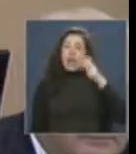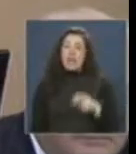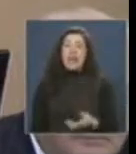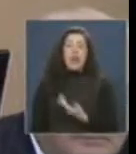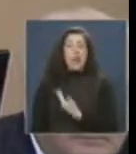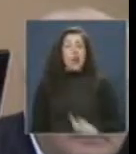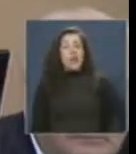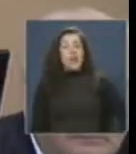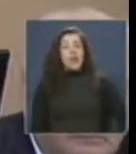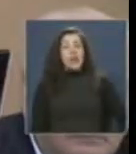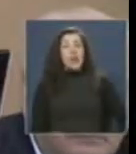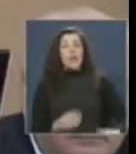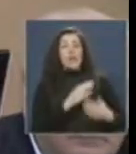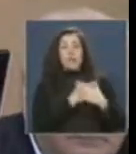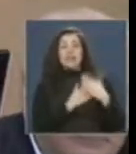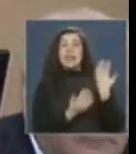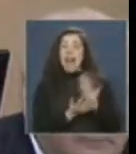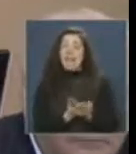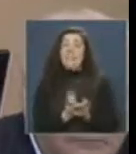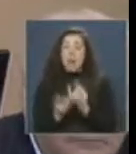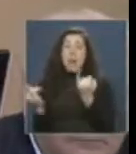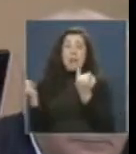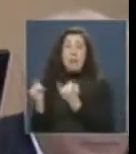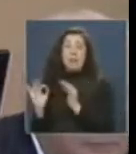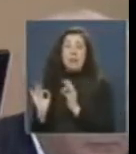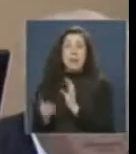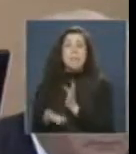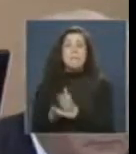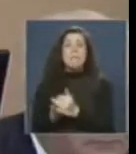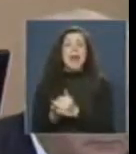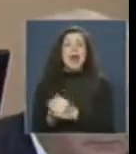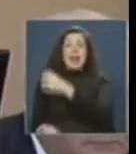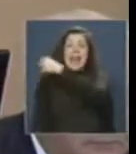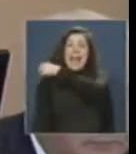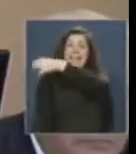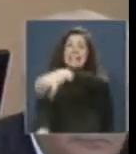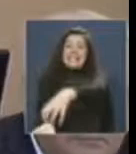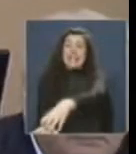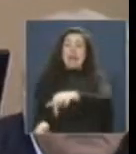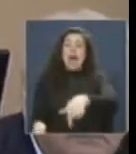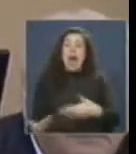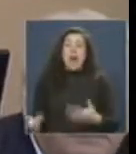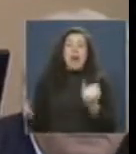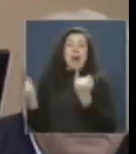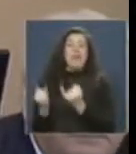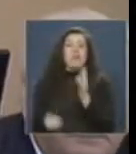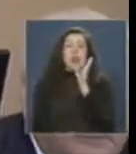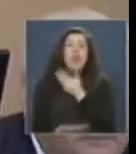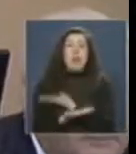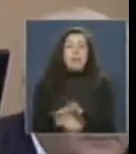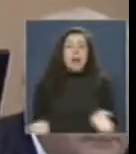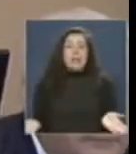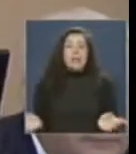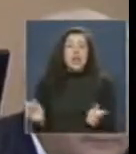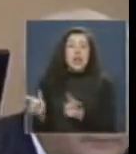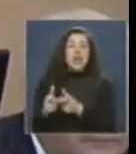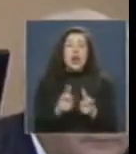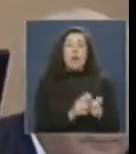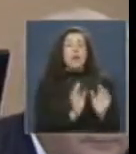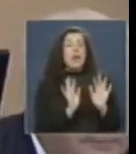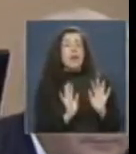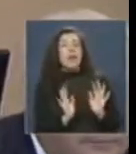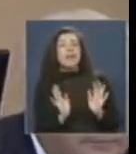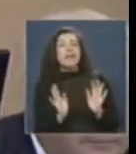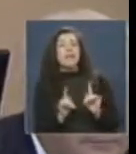el gobierno de la presidenta Bachelet teníamos una fórmula a través del plan de zona extrema. Hoy día esa fórmula no existe y los comités están